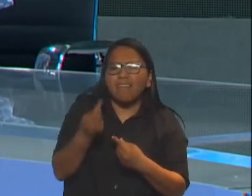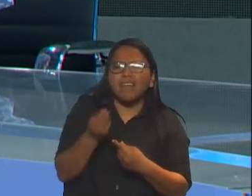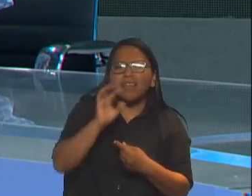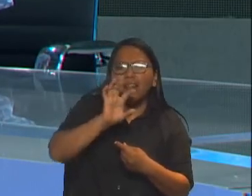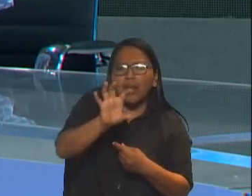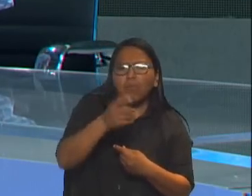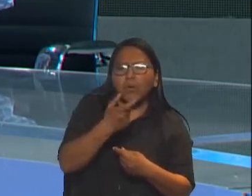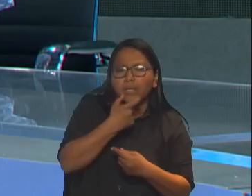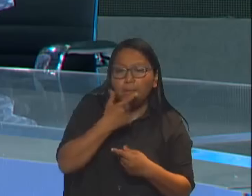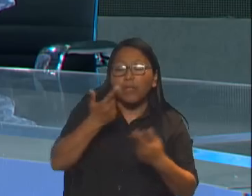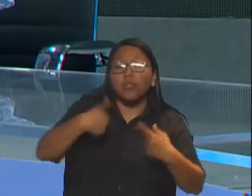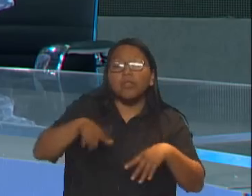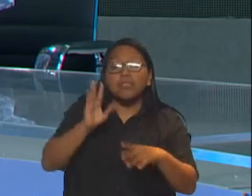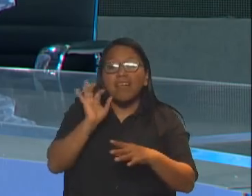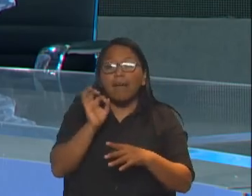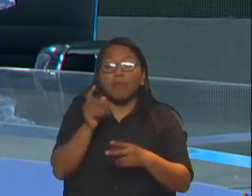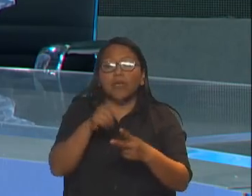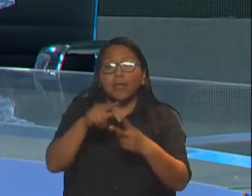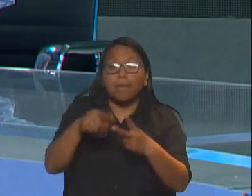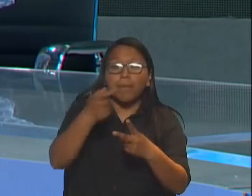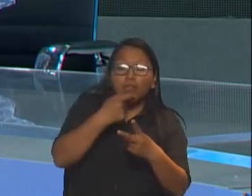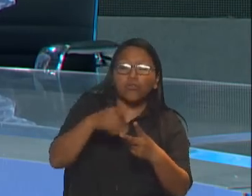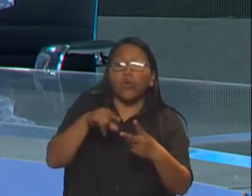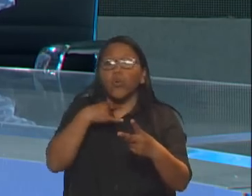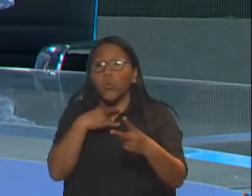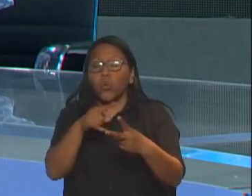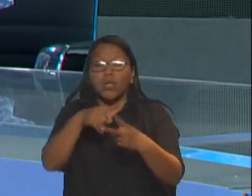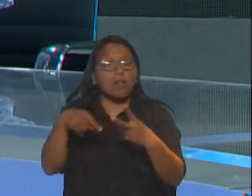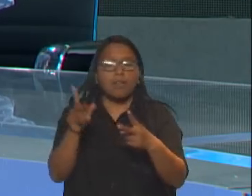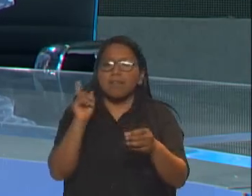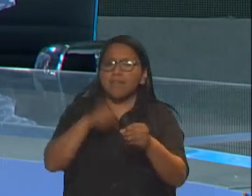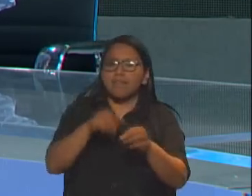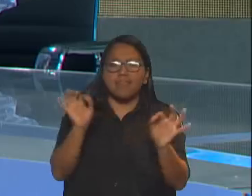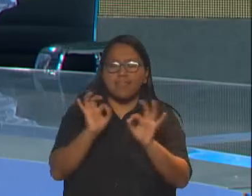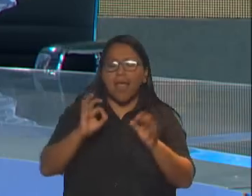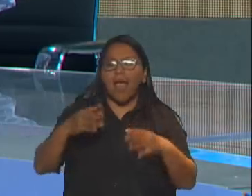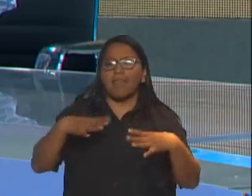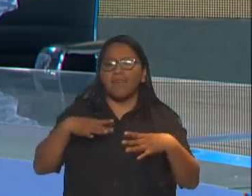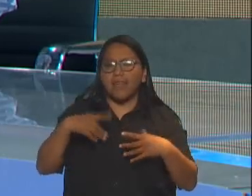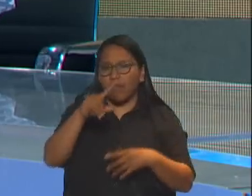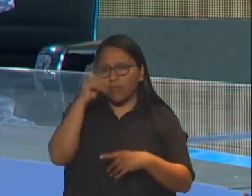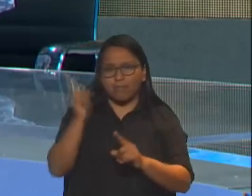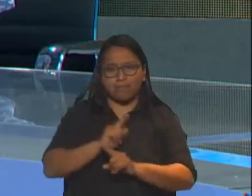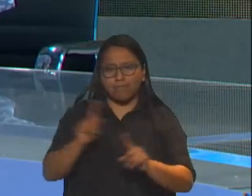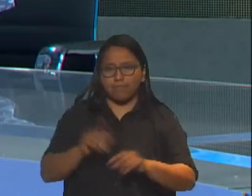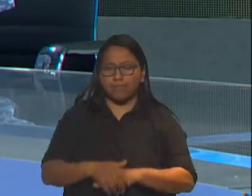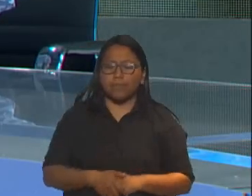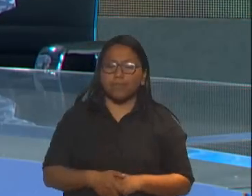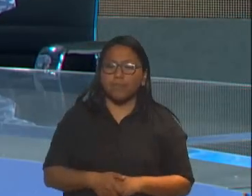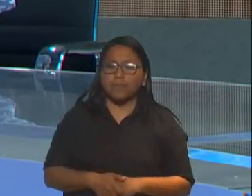mendoza reiteramos que es una de las dos provincias se suma a jujuy también que no adhieren al feriado nacional si se la